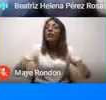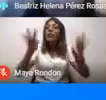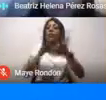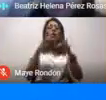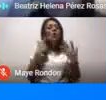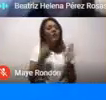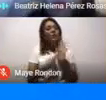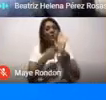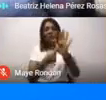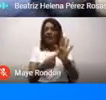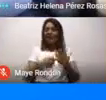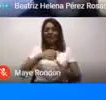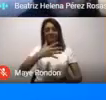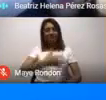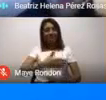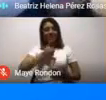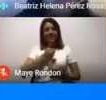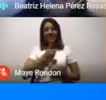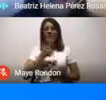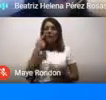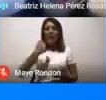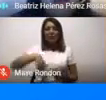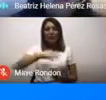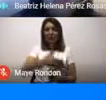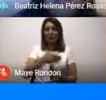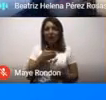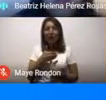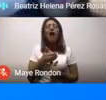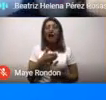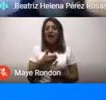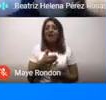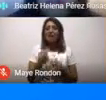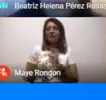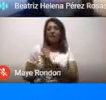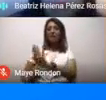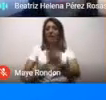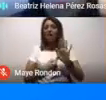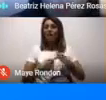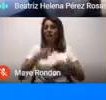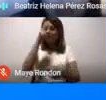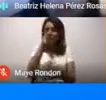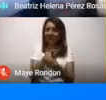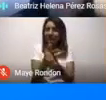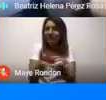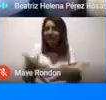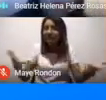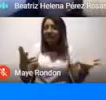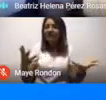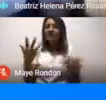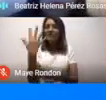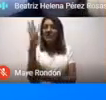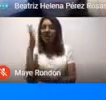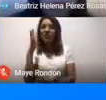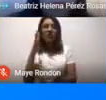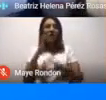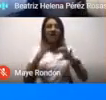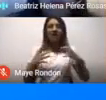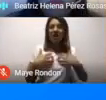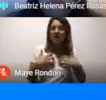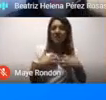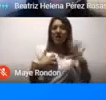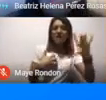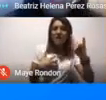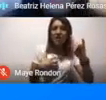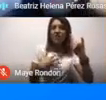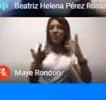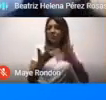mostrar todo ese patrimonio que hoy nosotros tenemos, o qué importante es mostrar toda esa diversidad natural que también tenemos en el país. Pero